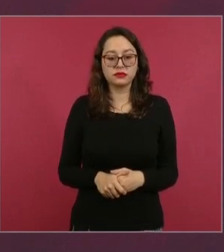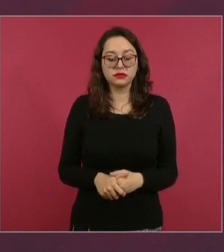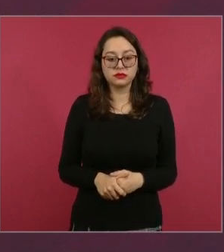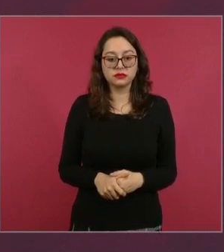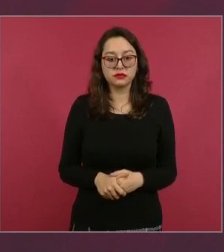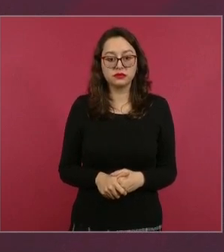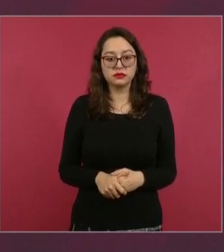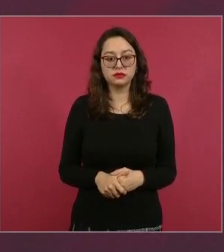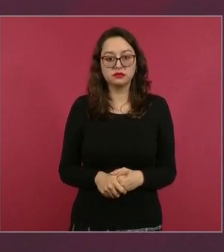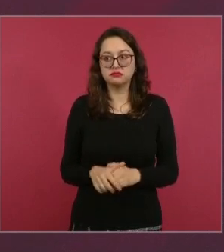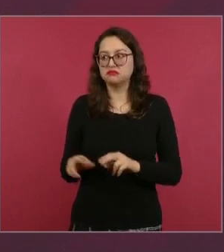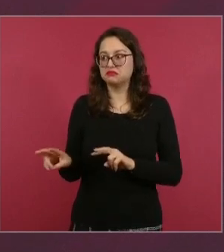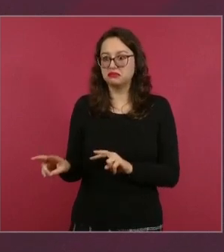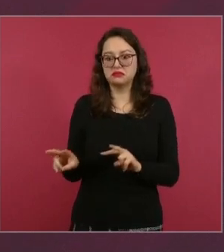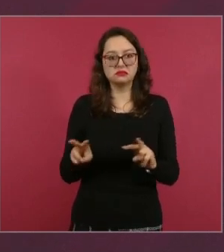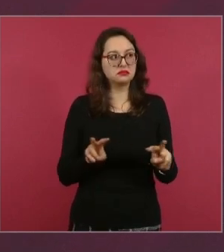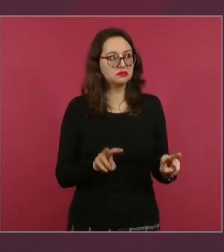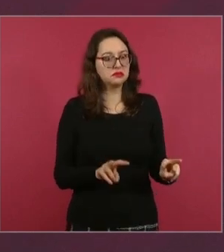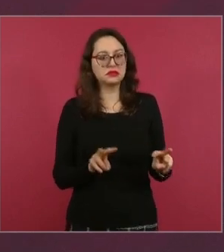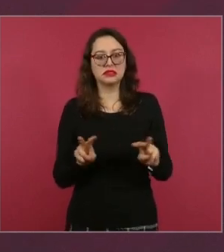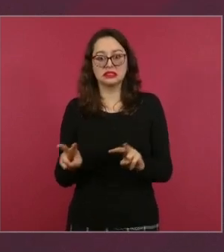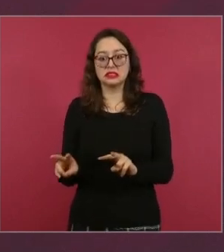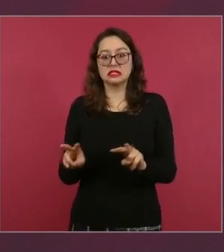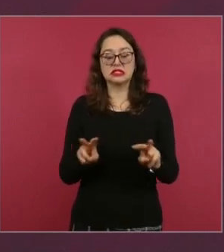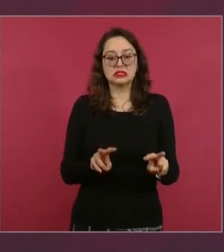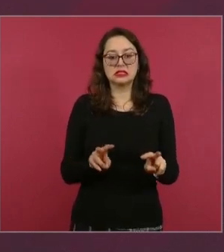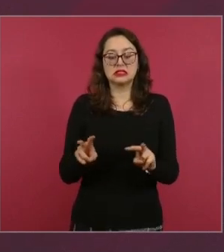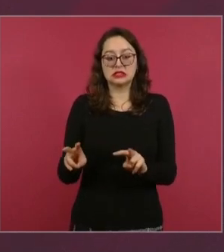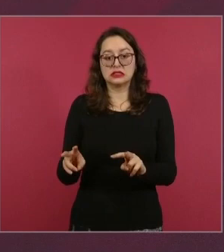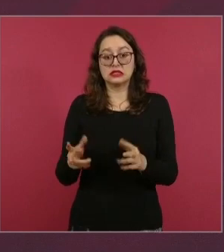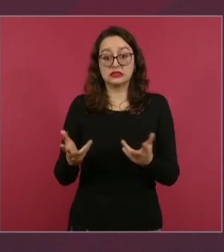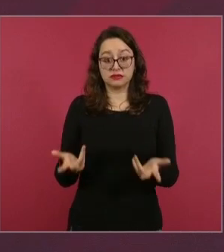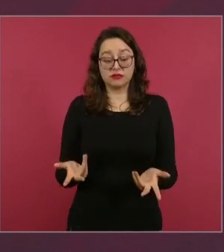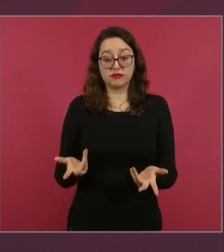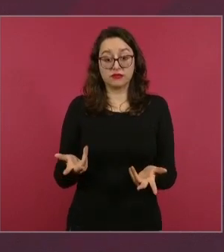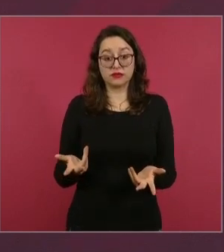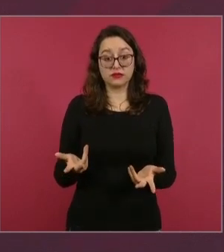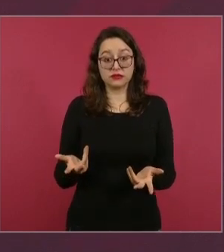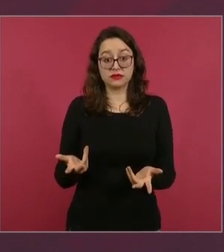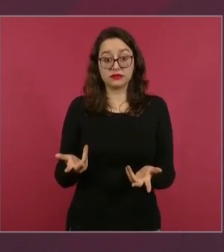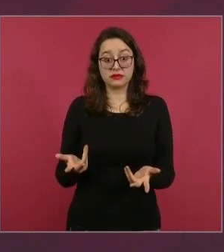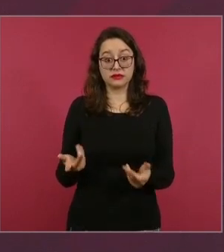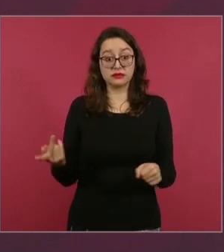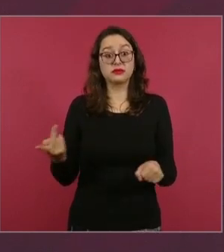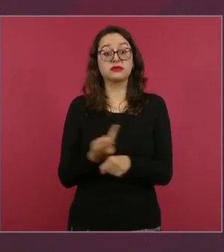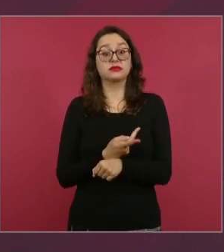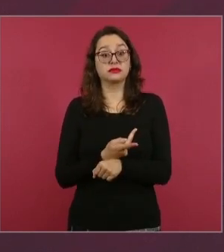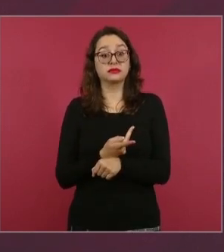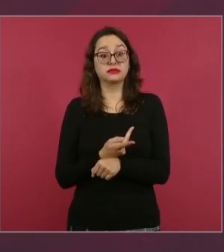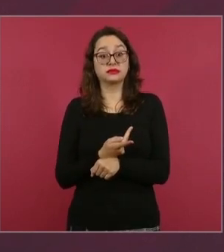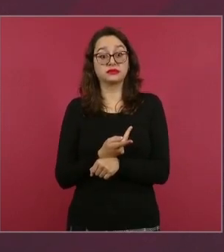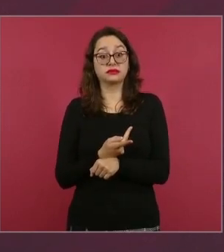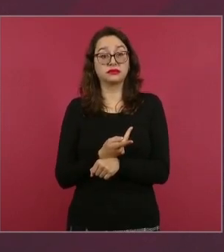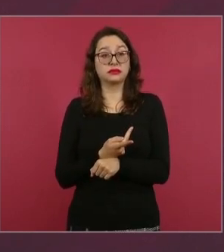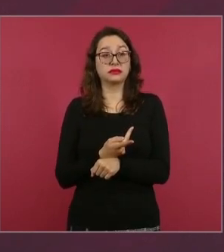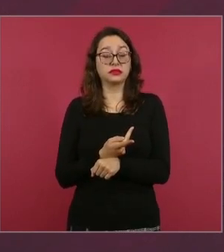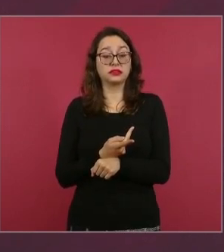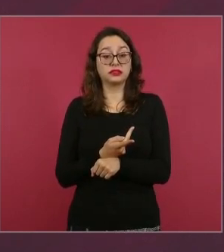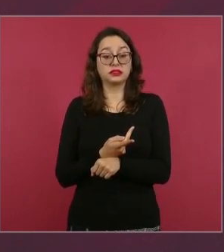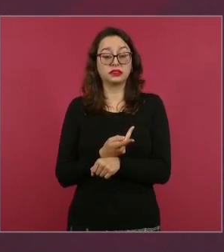caminar y de todas maneras si no nos hubiésemos a atascado en ese sitio les estoy